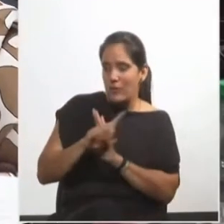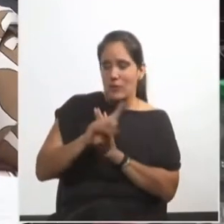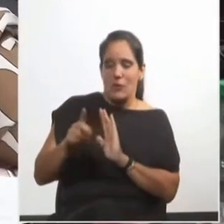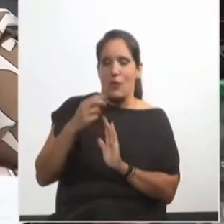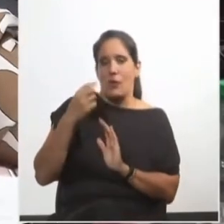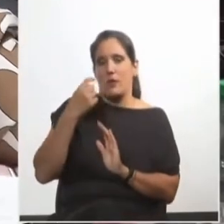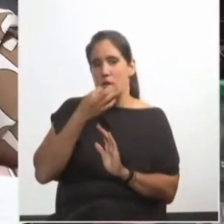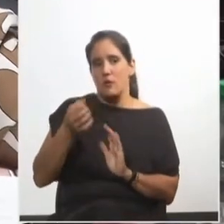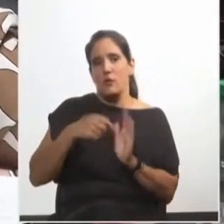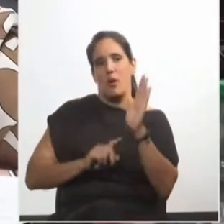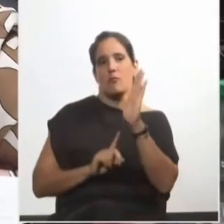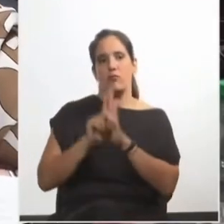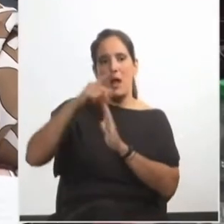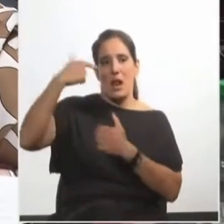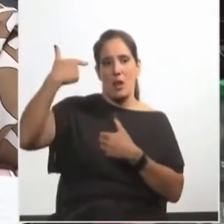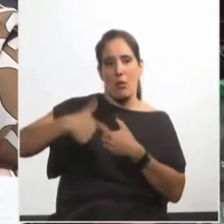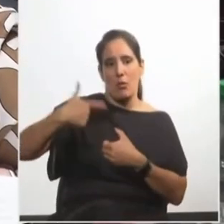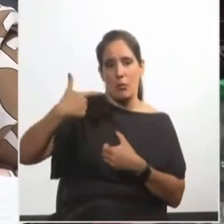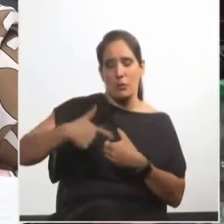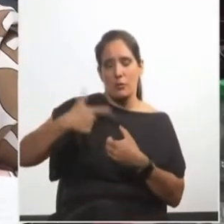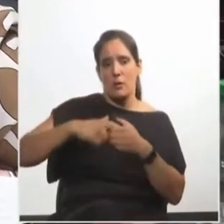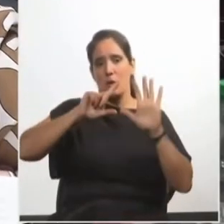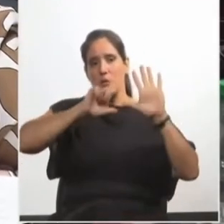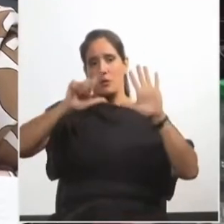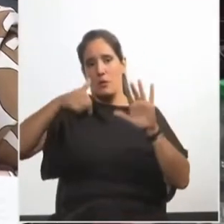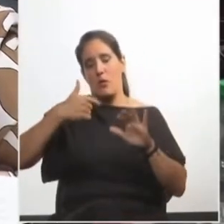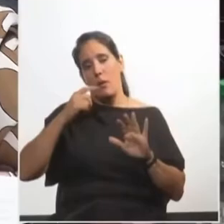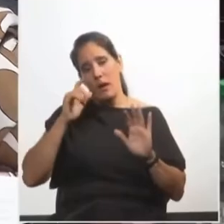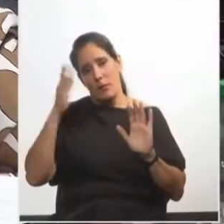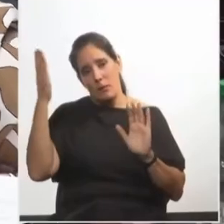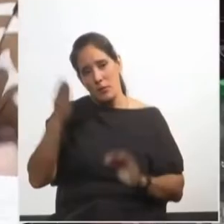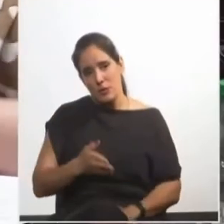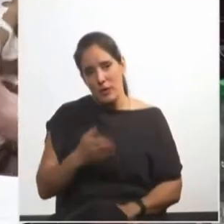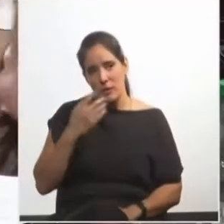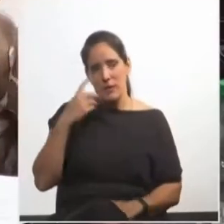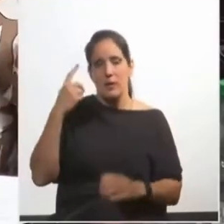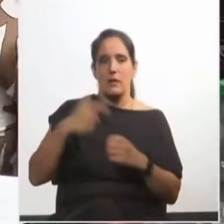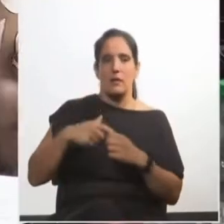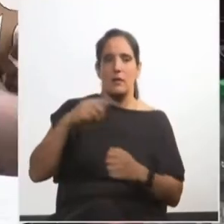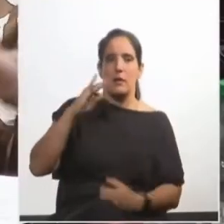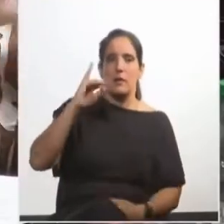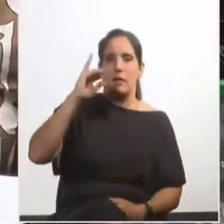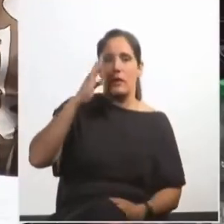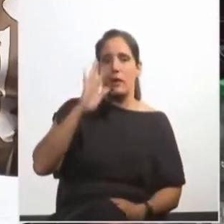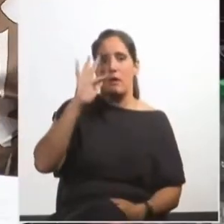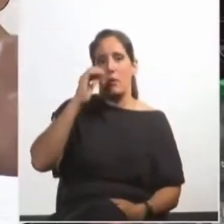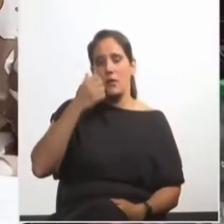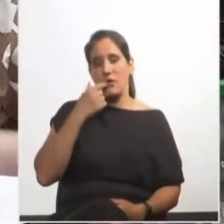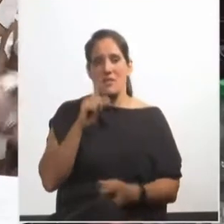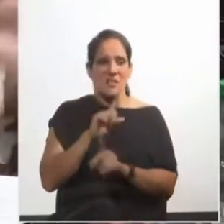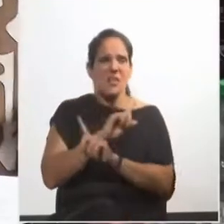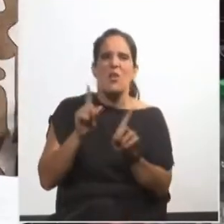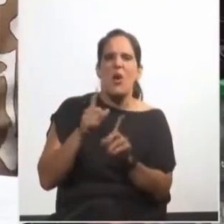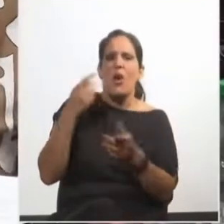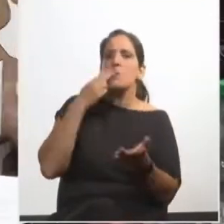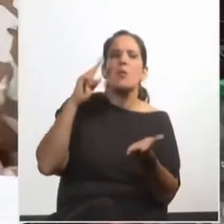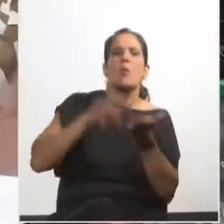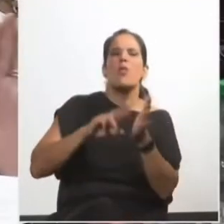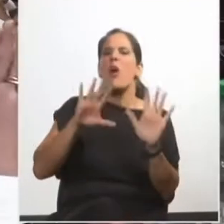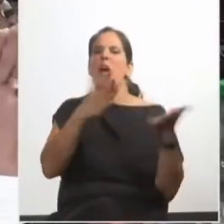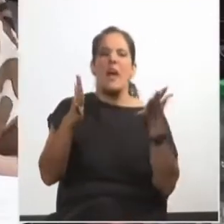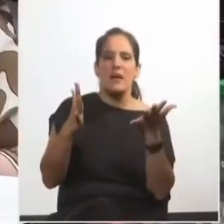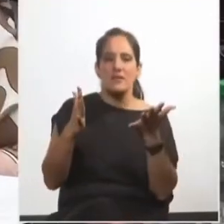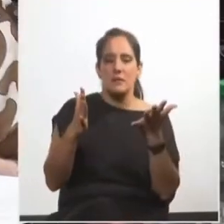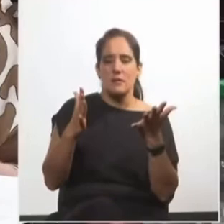casi un 7% y porque se cambió la base imponible del IRPF. Si eso no es impuesto, que le pongan otro nombre, pero hasta ahora los